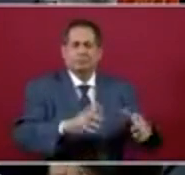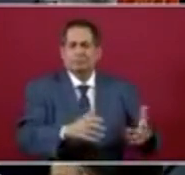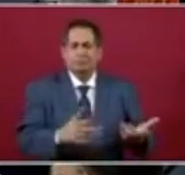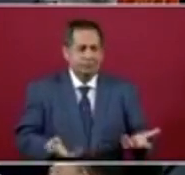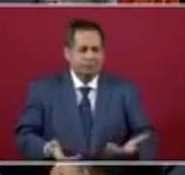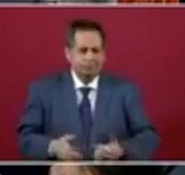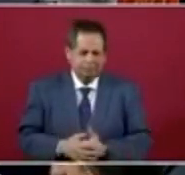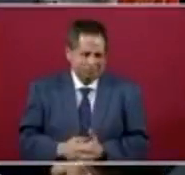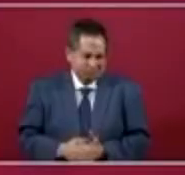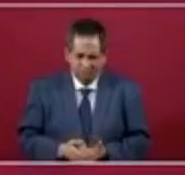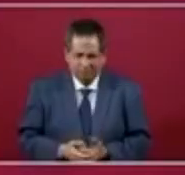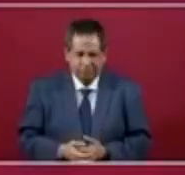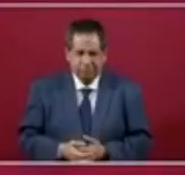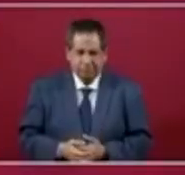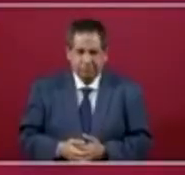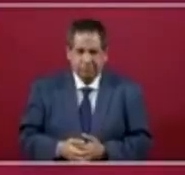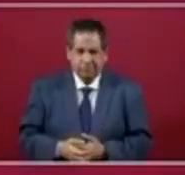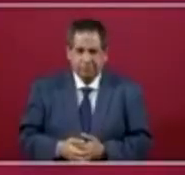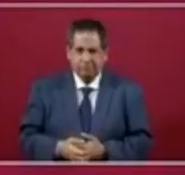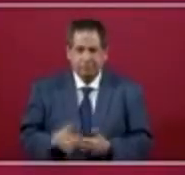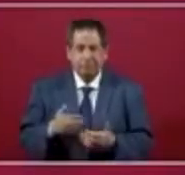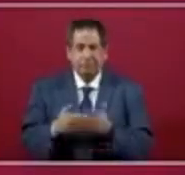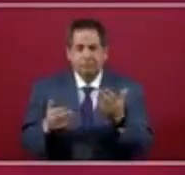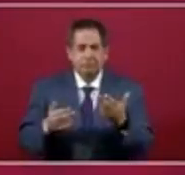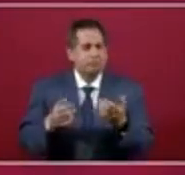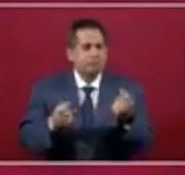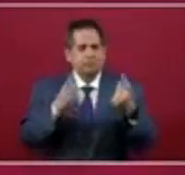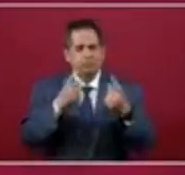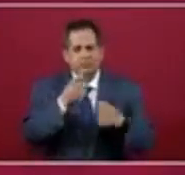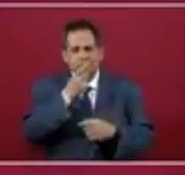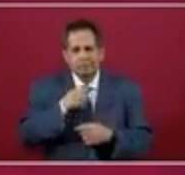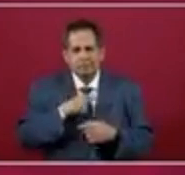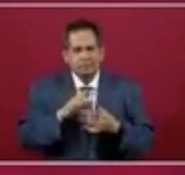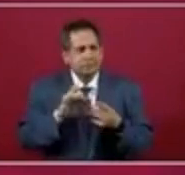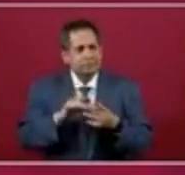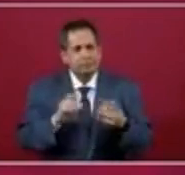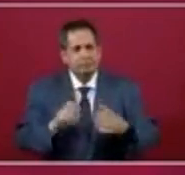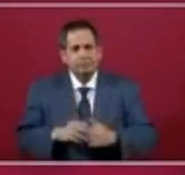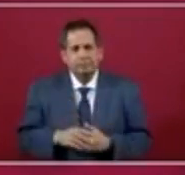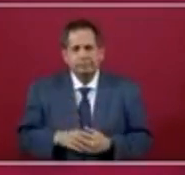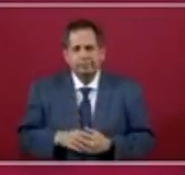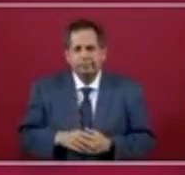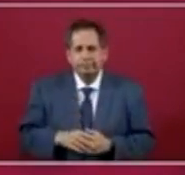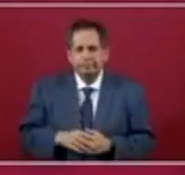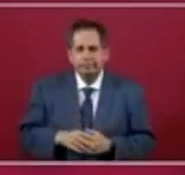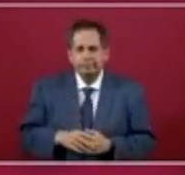Entonces, me dicen algunos en sus